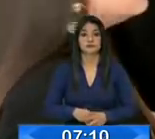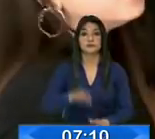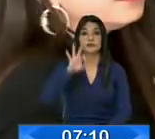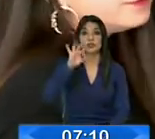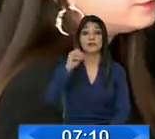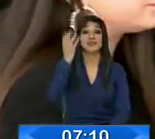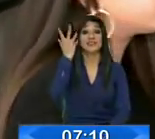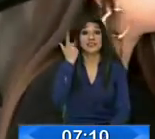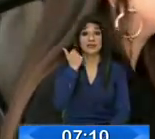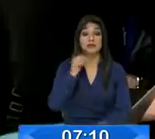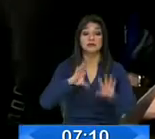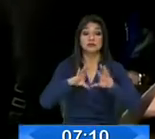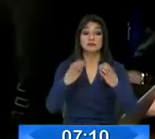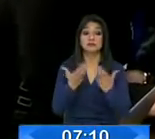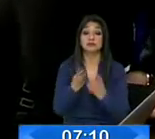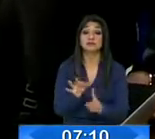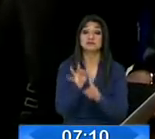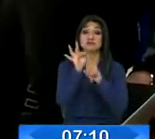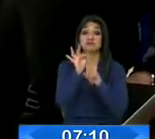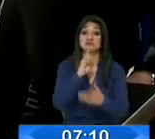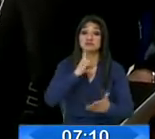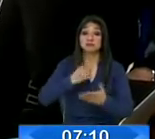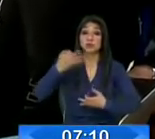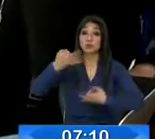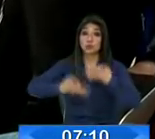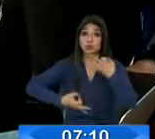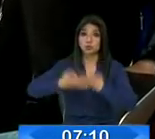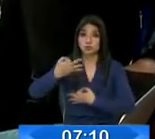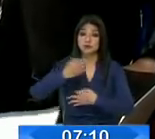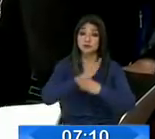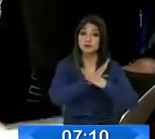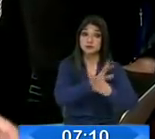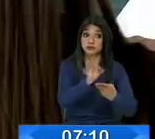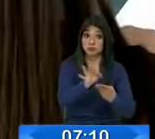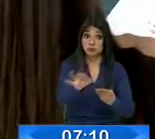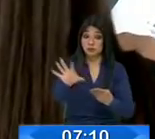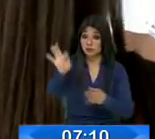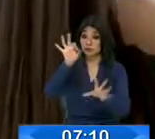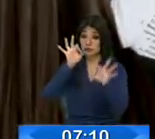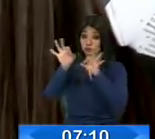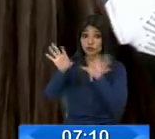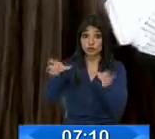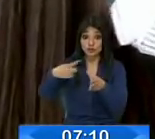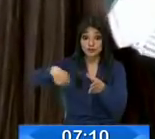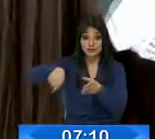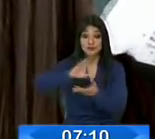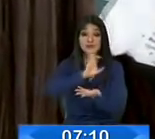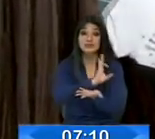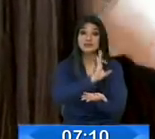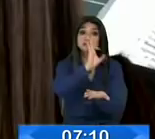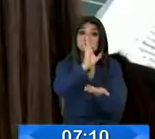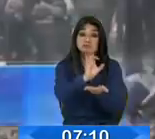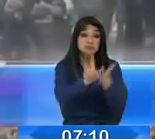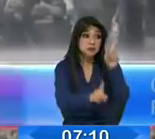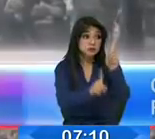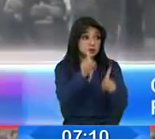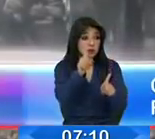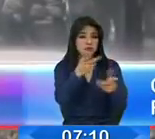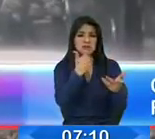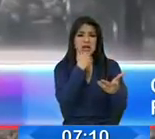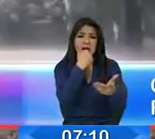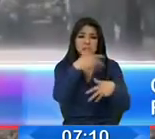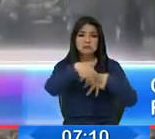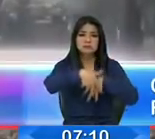la Comisión Especial para la Verdad y Justicia, conformada por la Defensoría del Pueblo, recogerá testimonios de los afectados por las